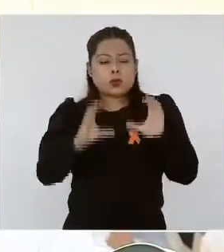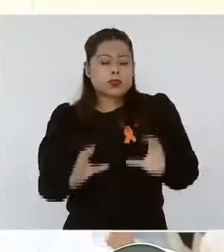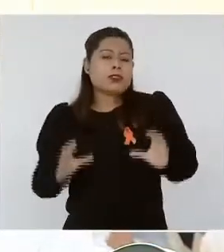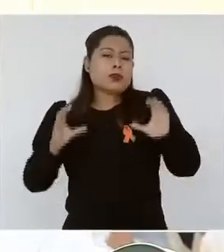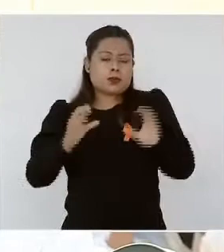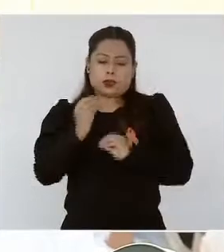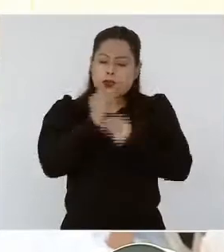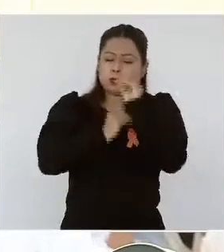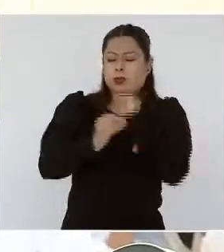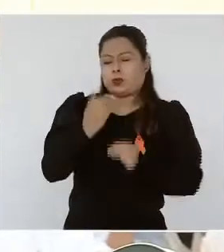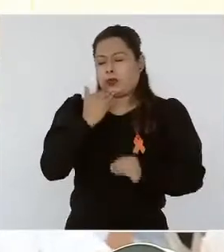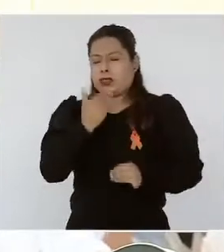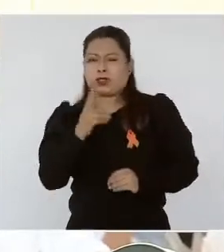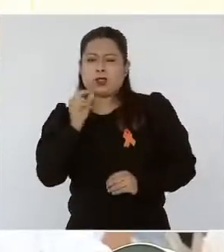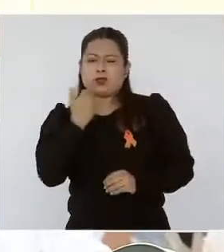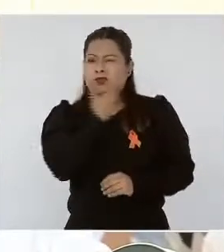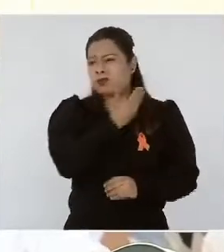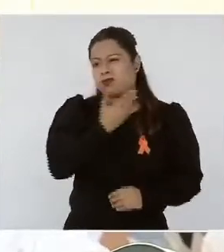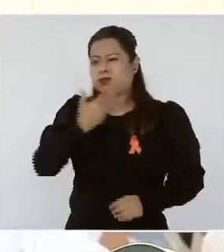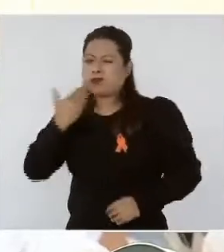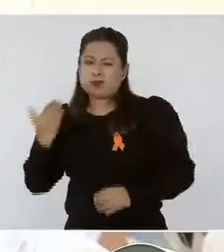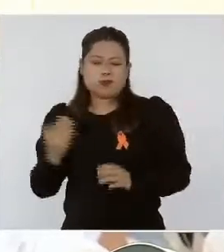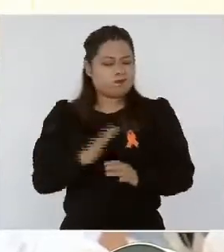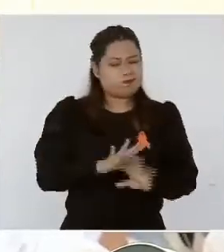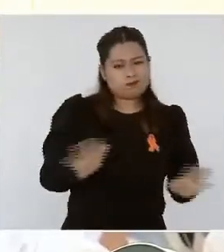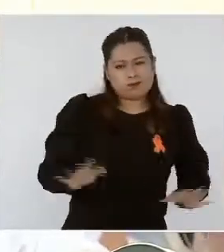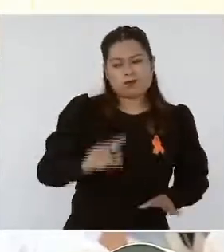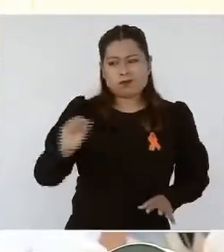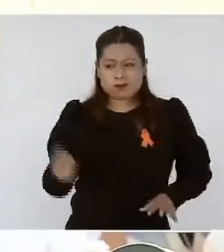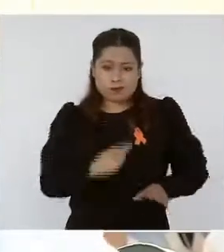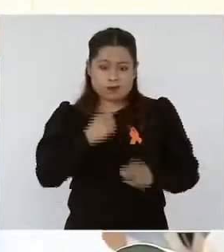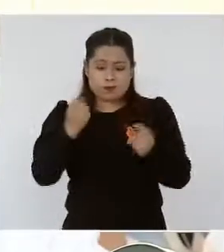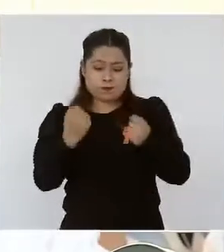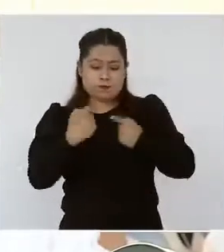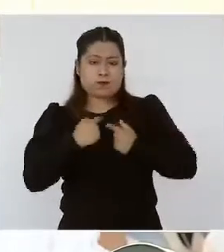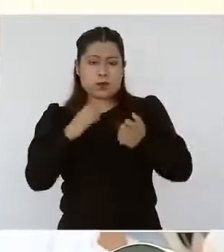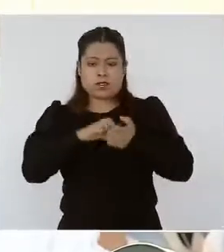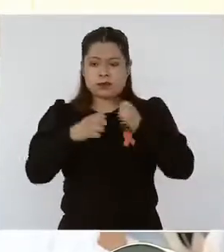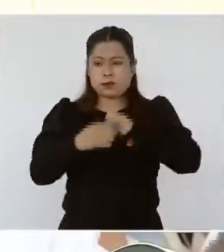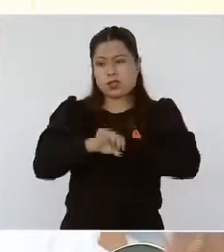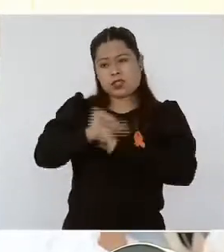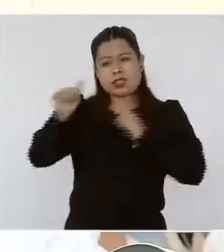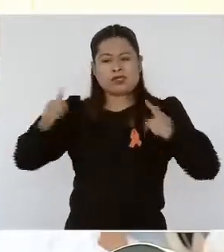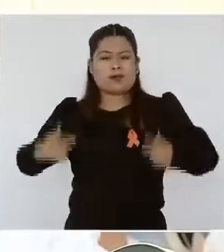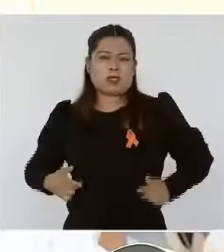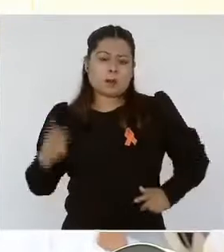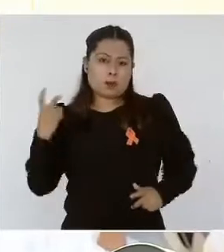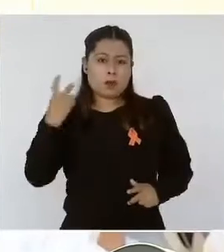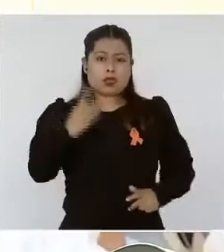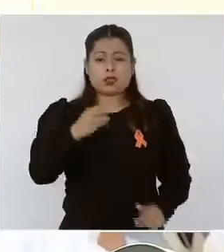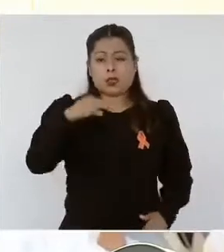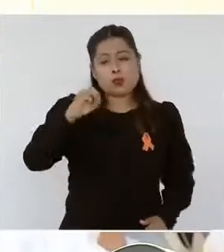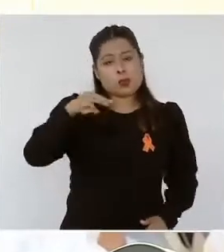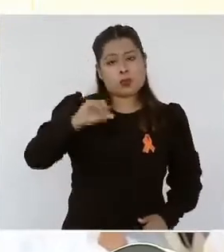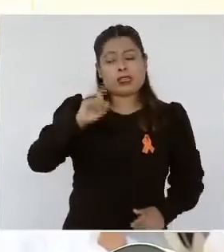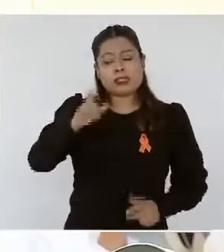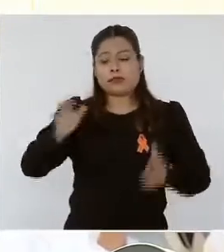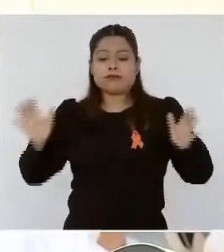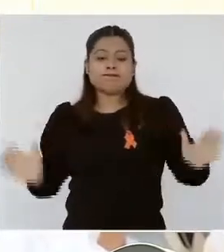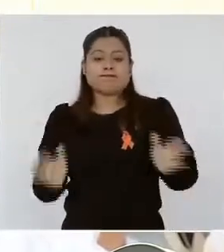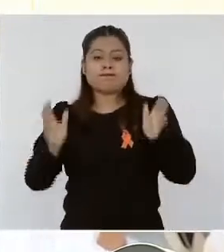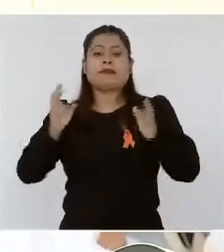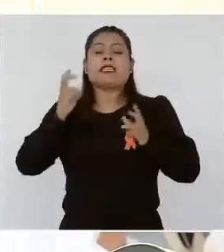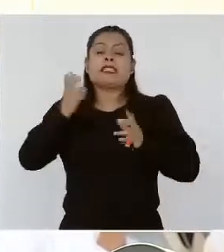Cuidémonos, comamos bien, no comamos comida chatarra, no seamos nosotros mismos enemigos de nosotros mismos. Y por eso Momo es conmovedora,